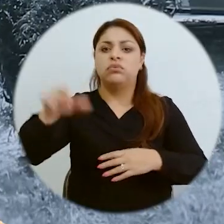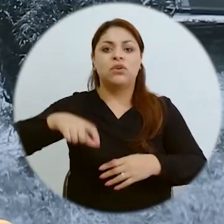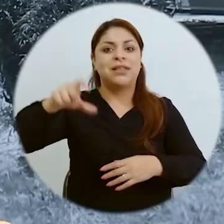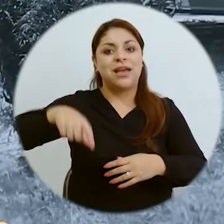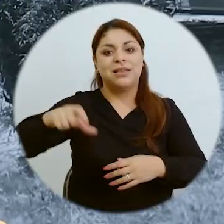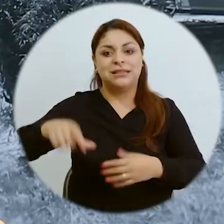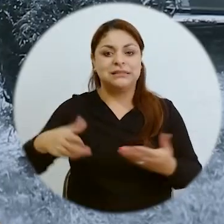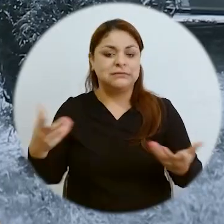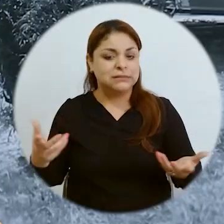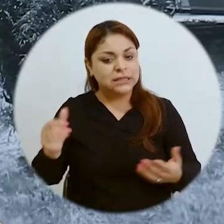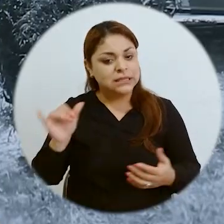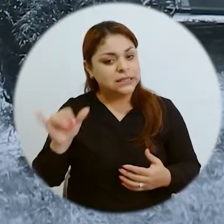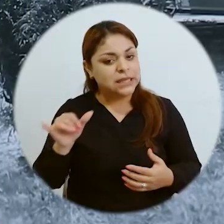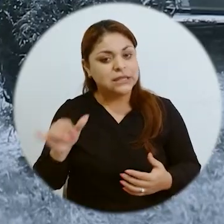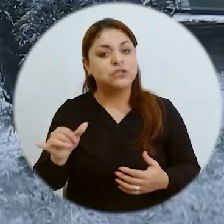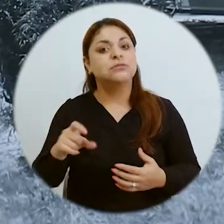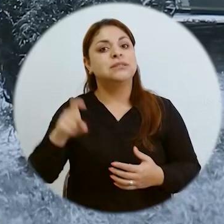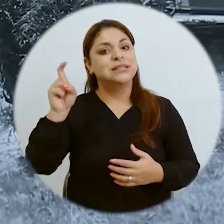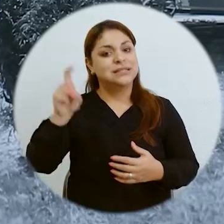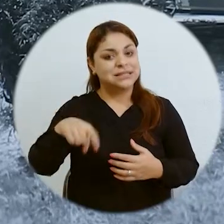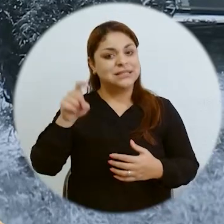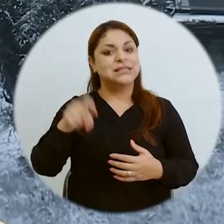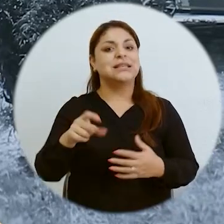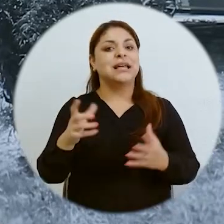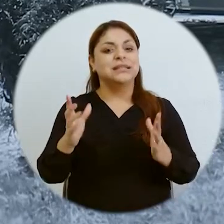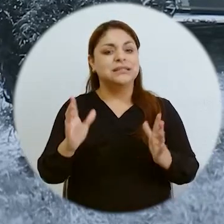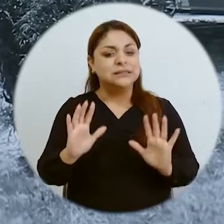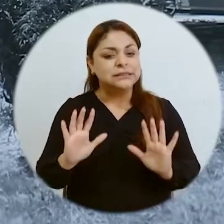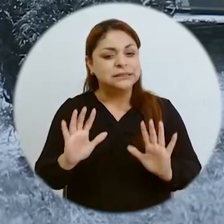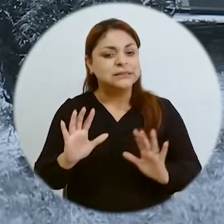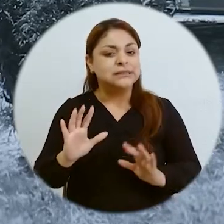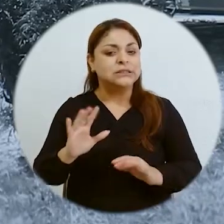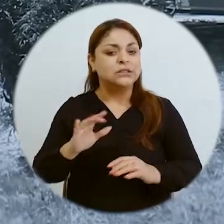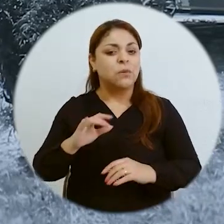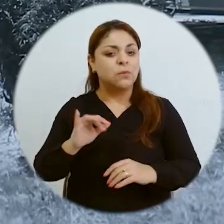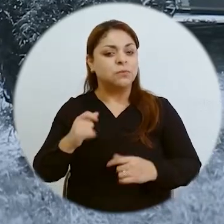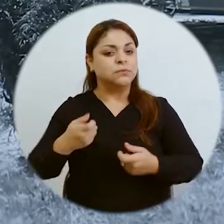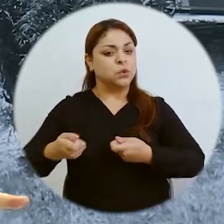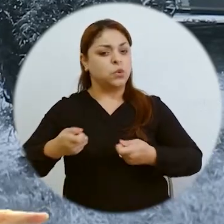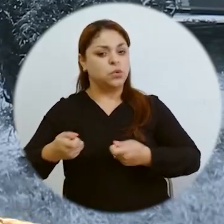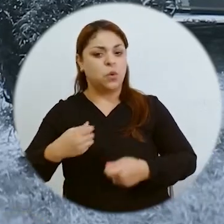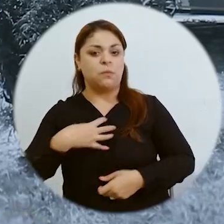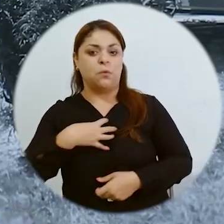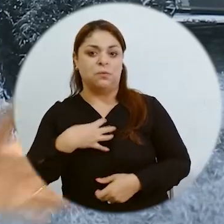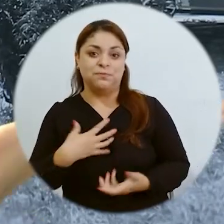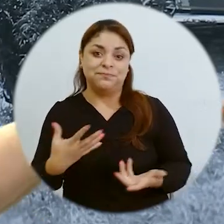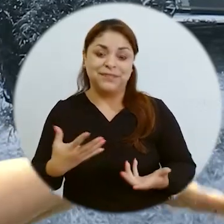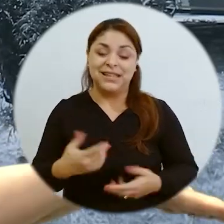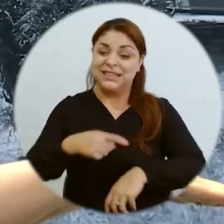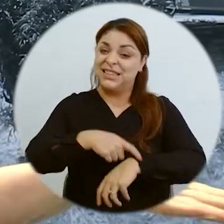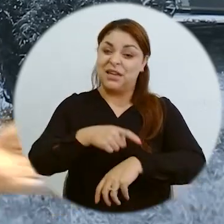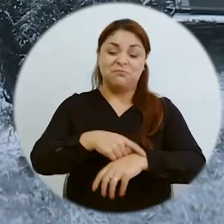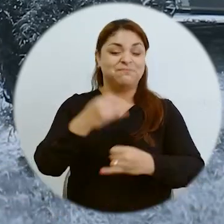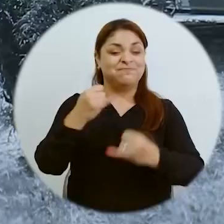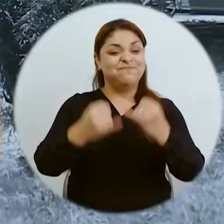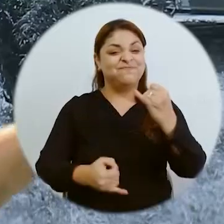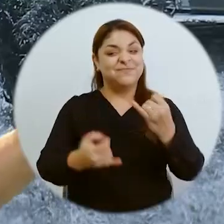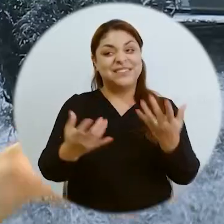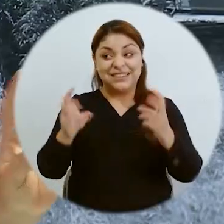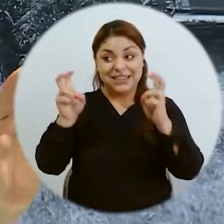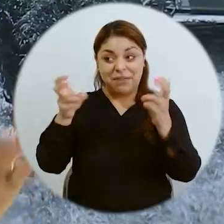tiene suficiente recurso, pero hay cantidad de personas endeudadas porque les encanta financiarse gastos